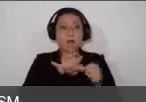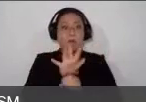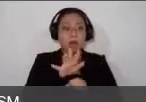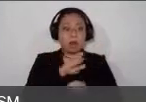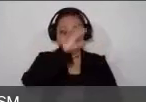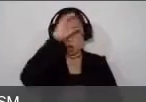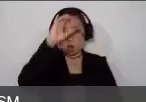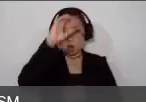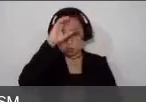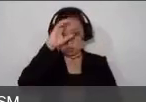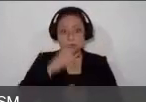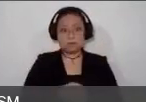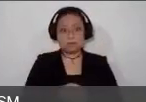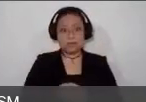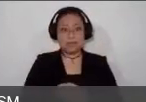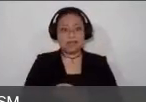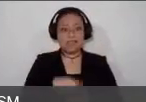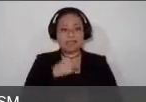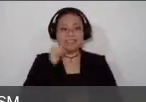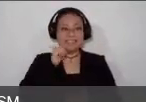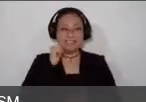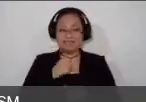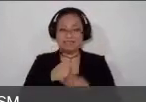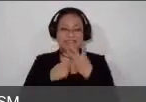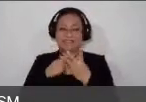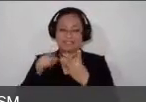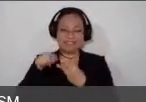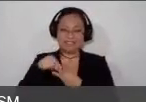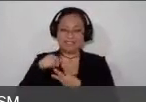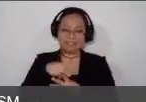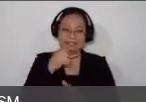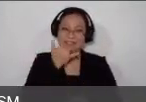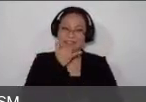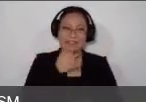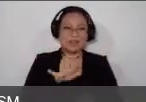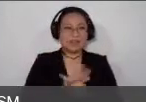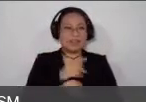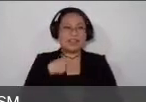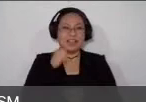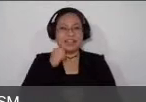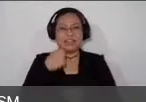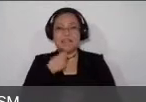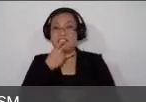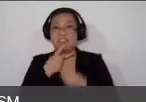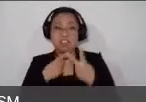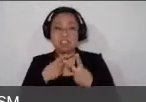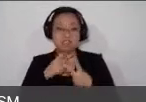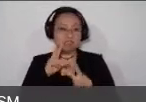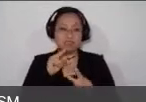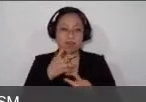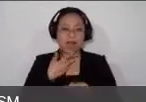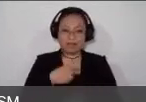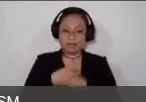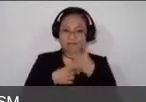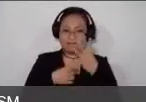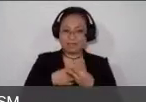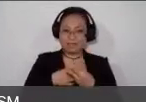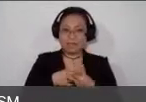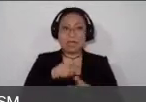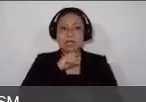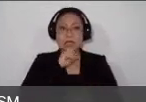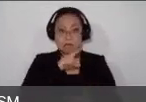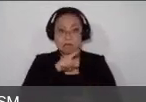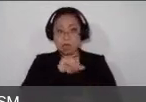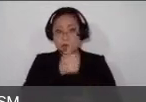puntos pero son tres siempre son tres el segundo punto es la investigación que os invito a todos a